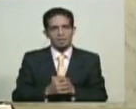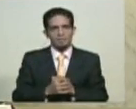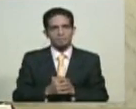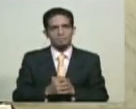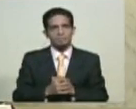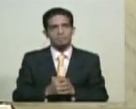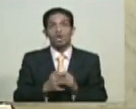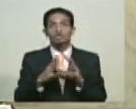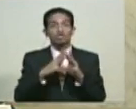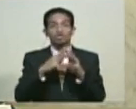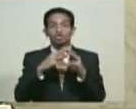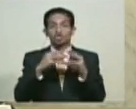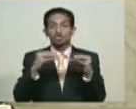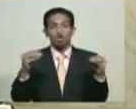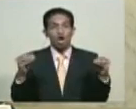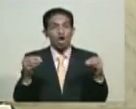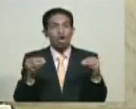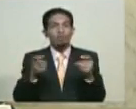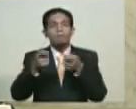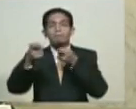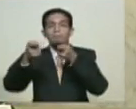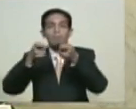Todo se dirige desde Colombia.